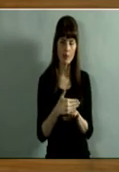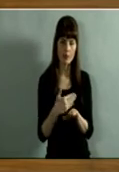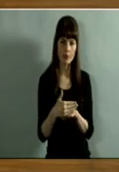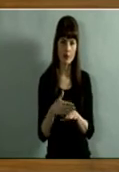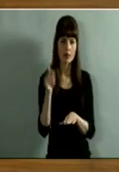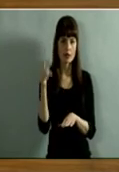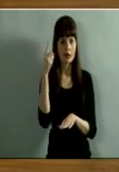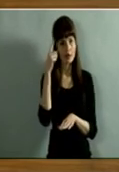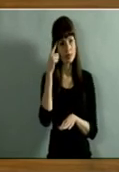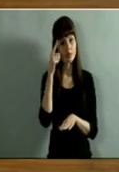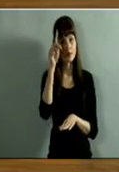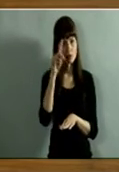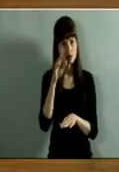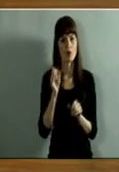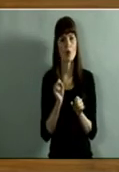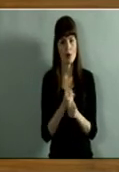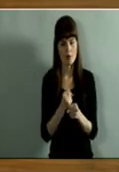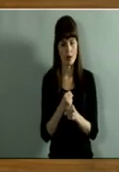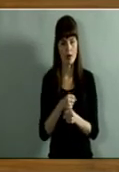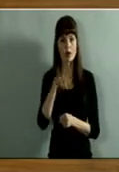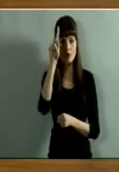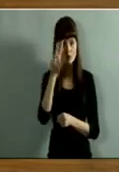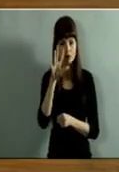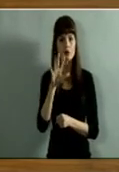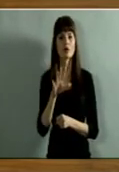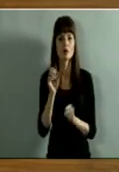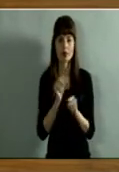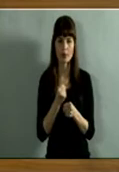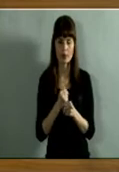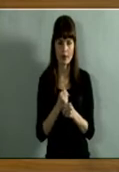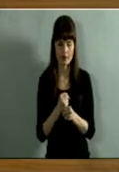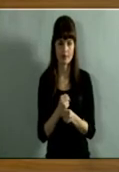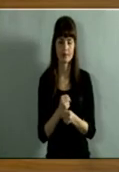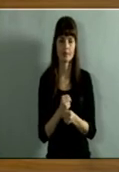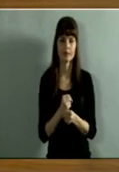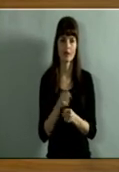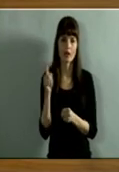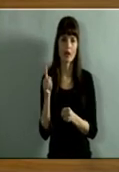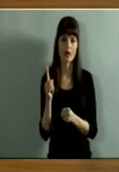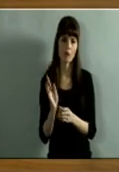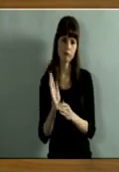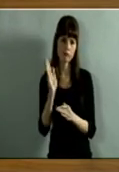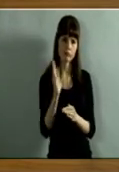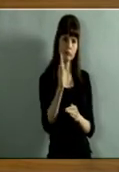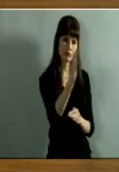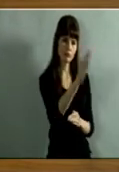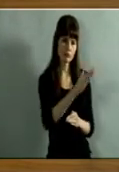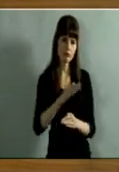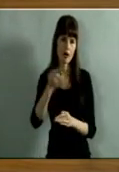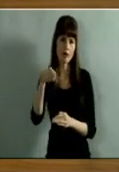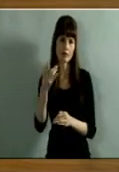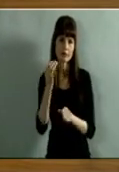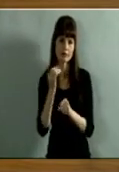hacer. Dios lo va a hacer. Y fui a muchos lugares, a muchas campañas de